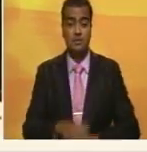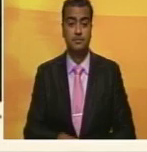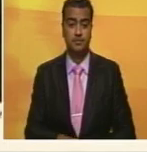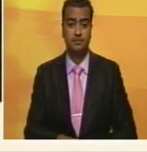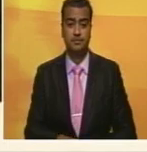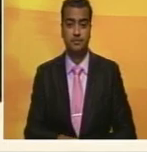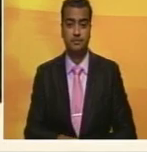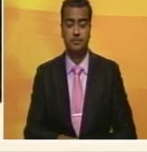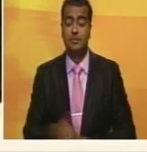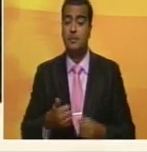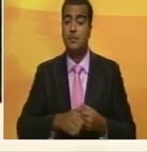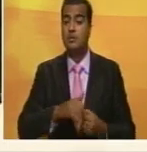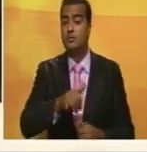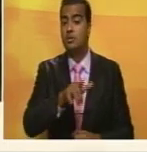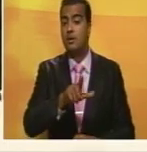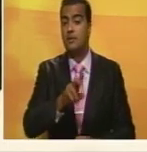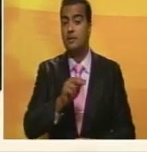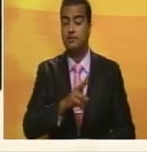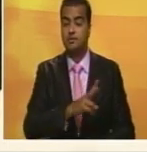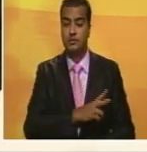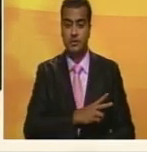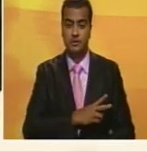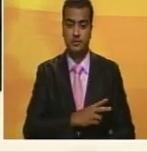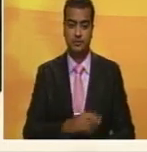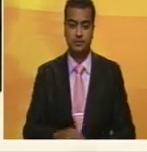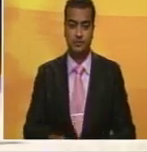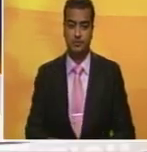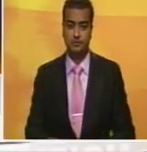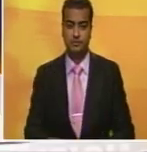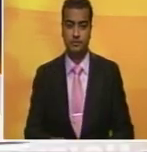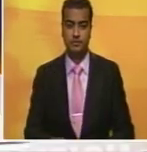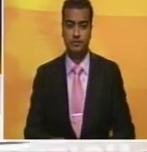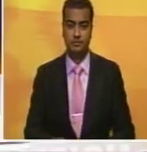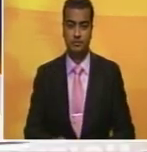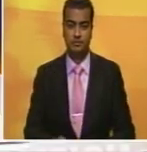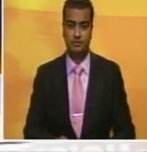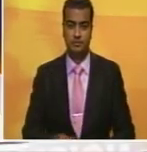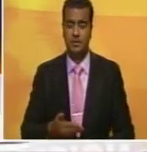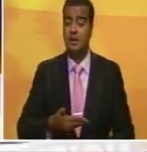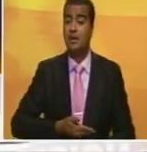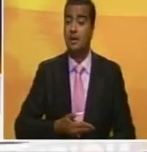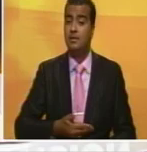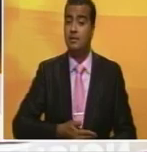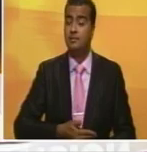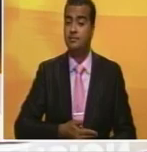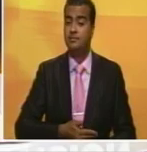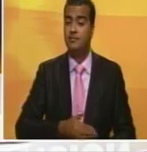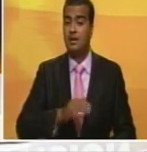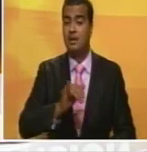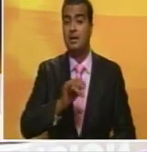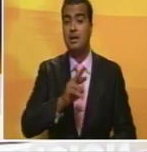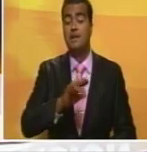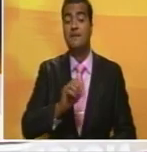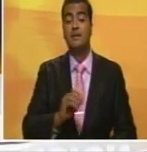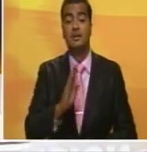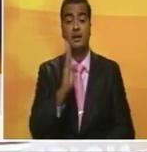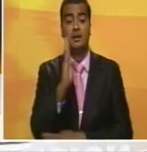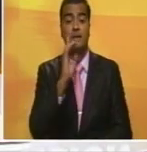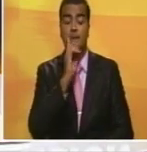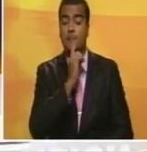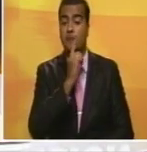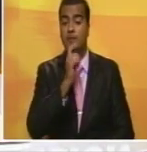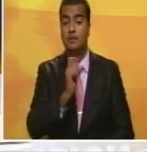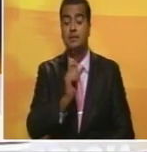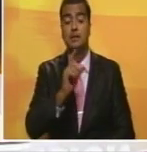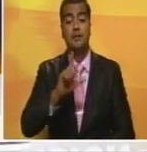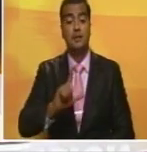amenazadas. En Maracaibo, José Leonardo Nava, Noticiero Venevisión. La alcaldesa del municipio Iribarren, en el estado Lara, Teresa Linares,